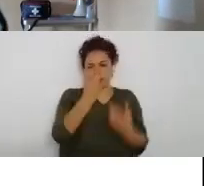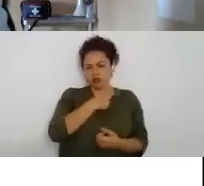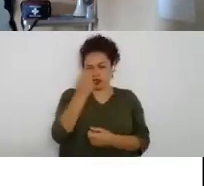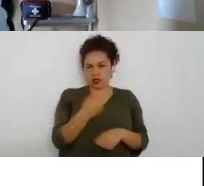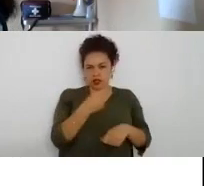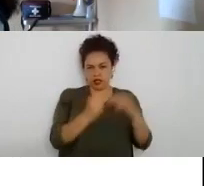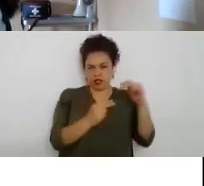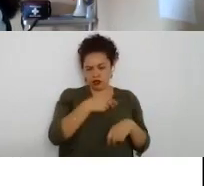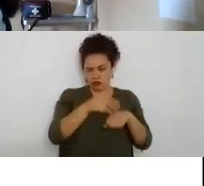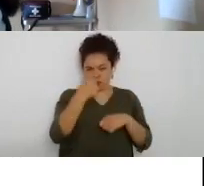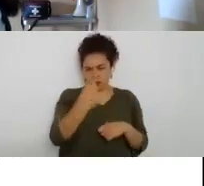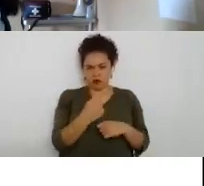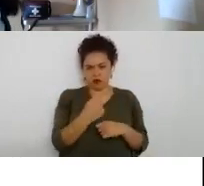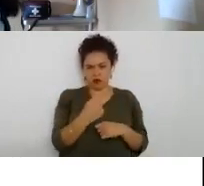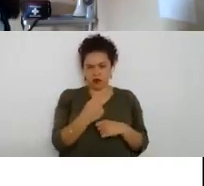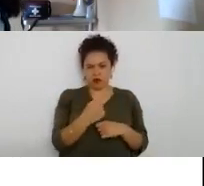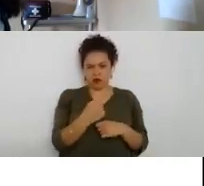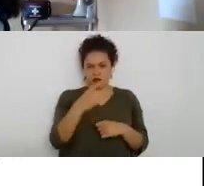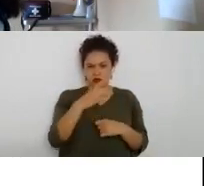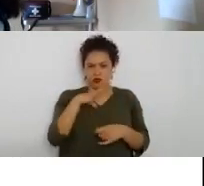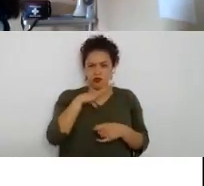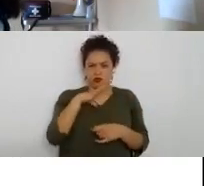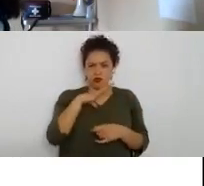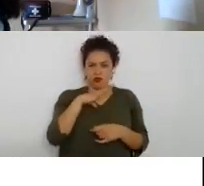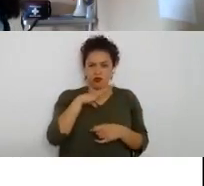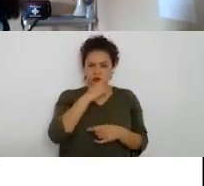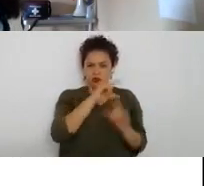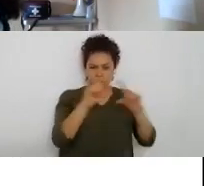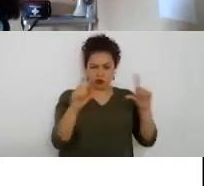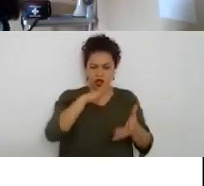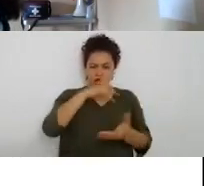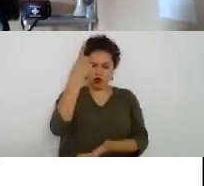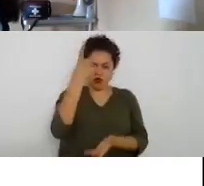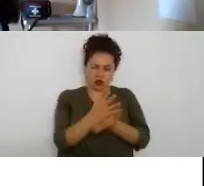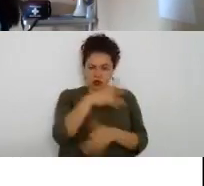normalmente simplemente van a lastimar lo que es la primera capa de la